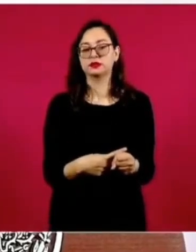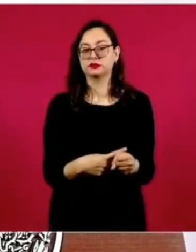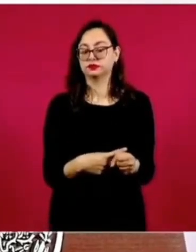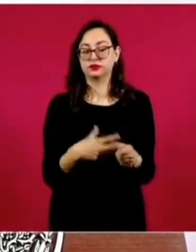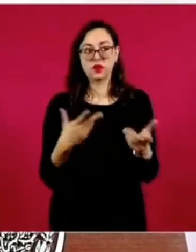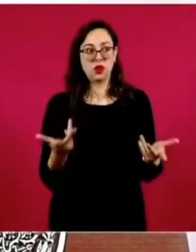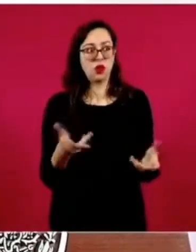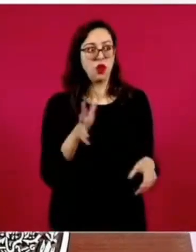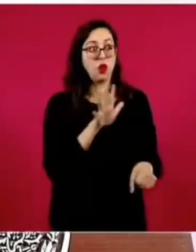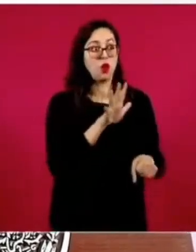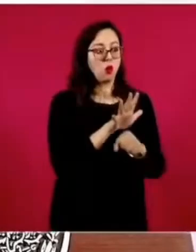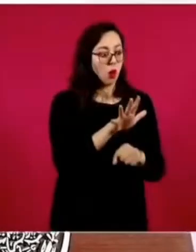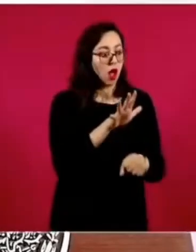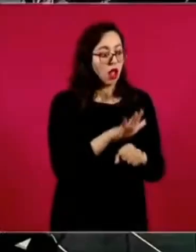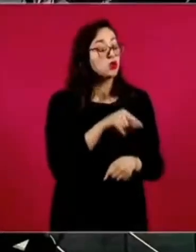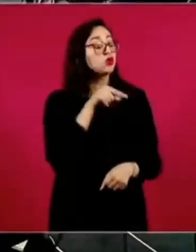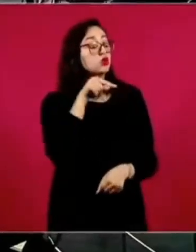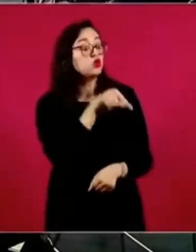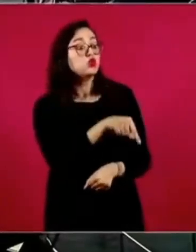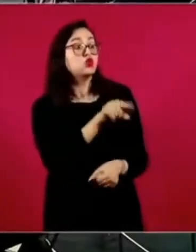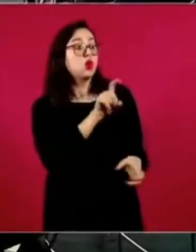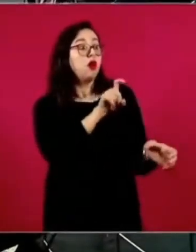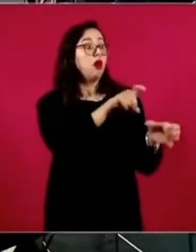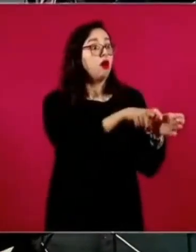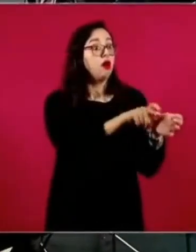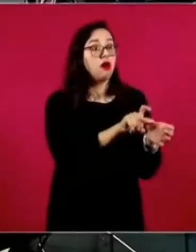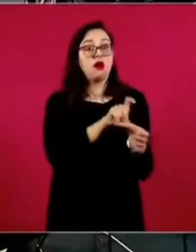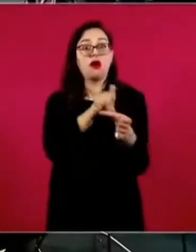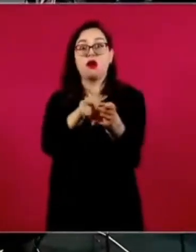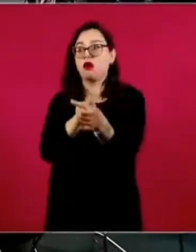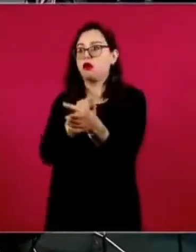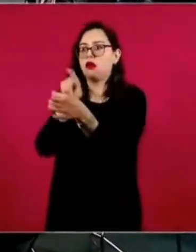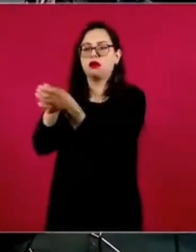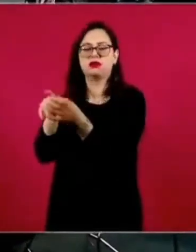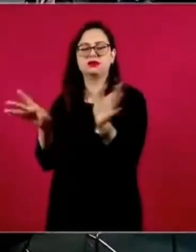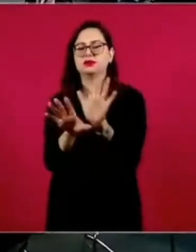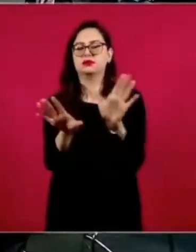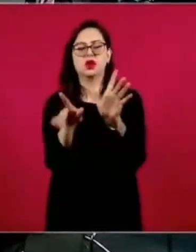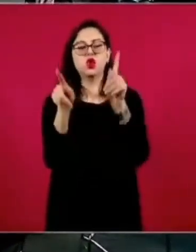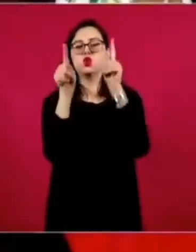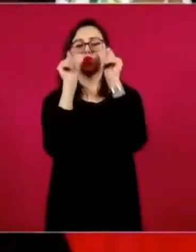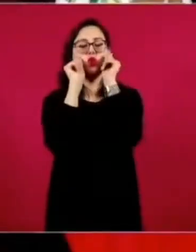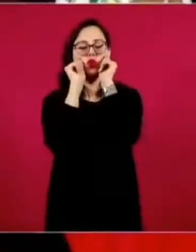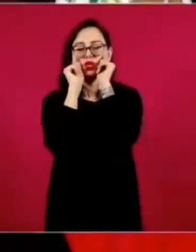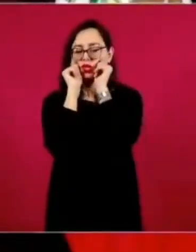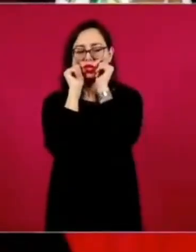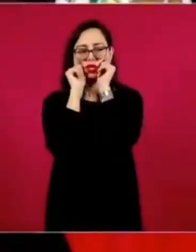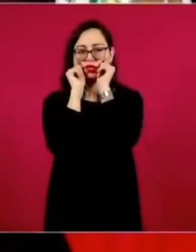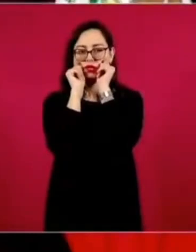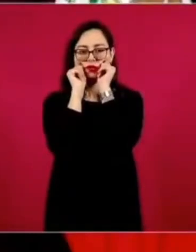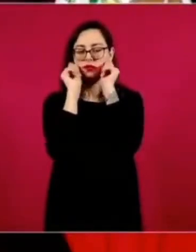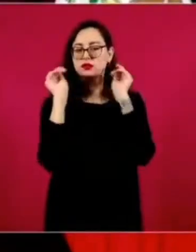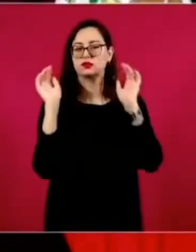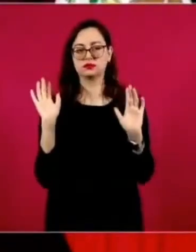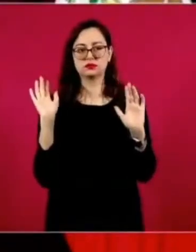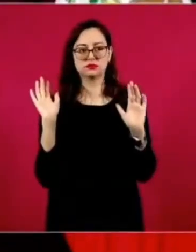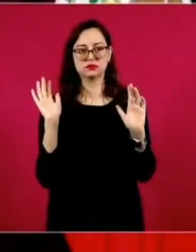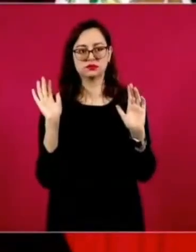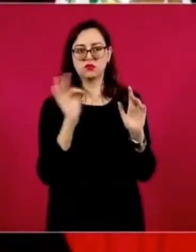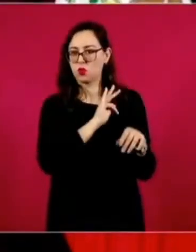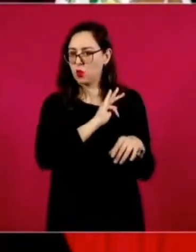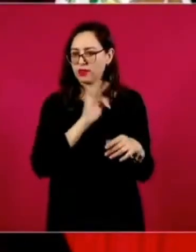para la atención a diabéticos en todo el sistema hospitalario.